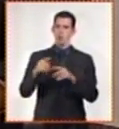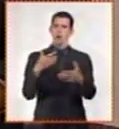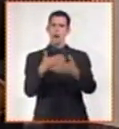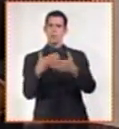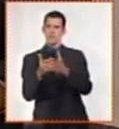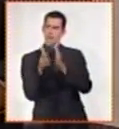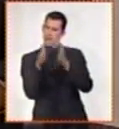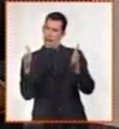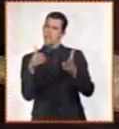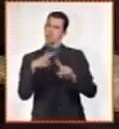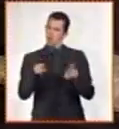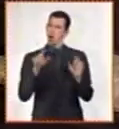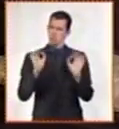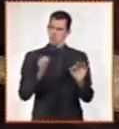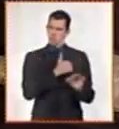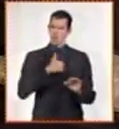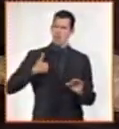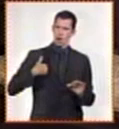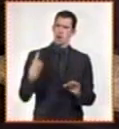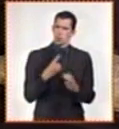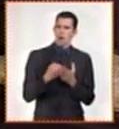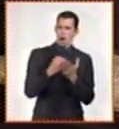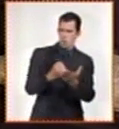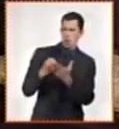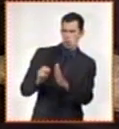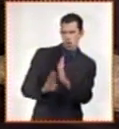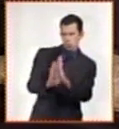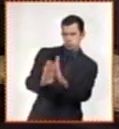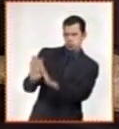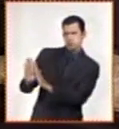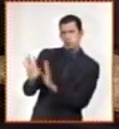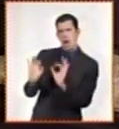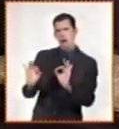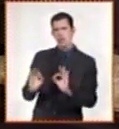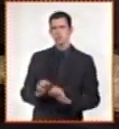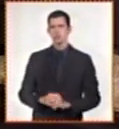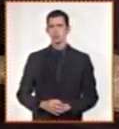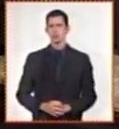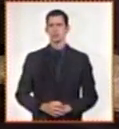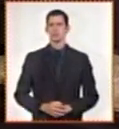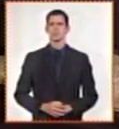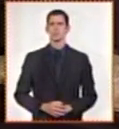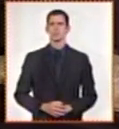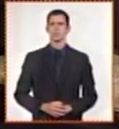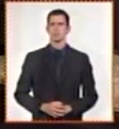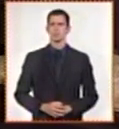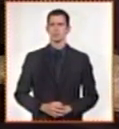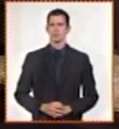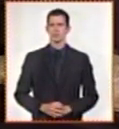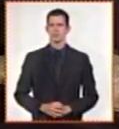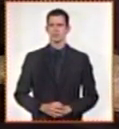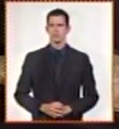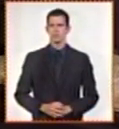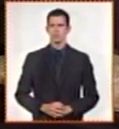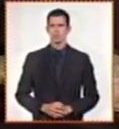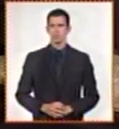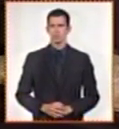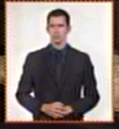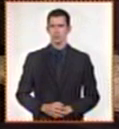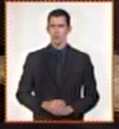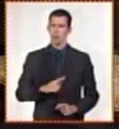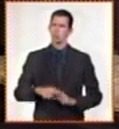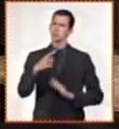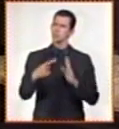empresarios individuales. Me gustaría hablar también del papel cada vez más relevante que tiene China a nivel